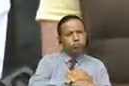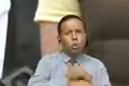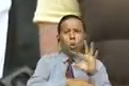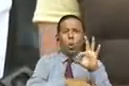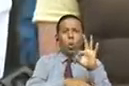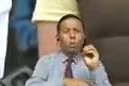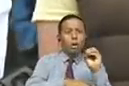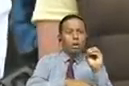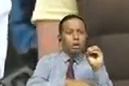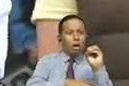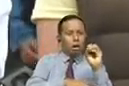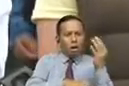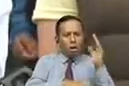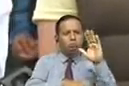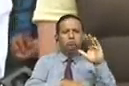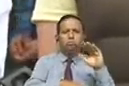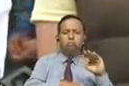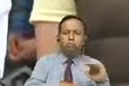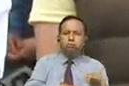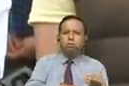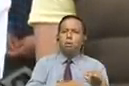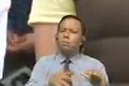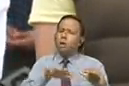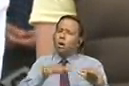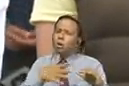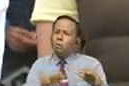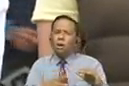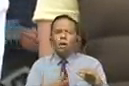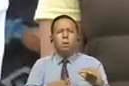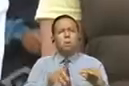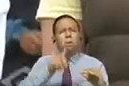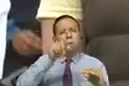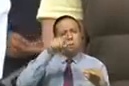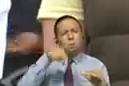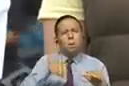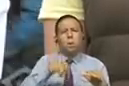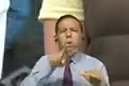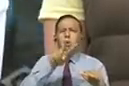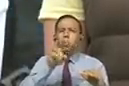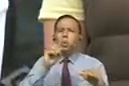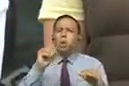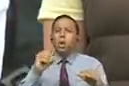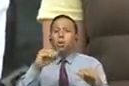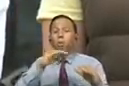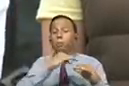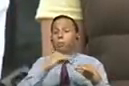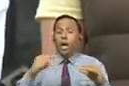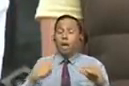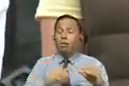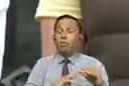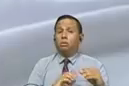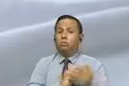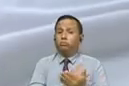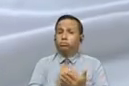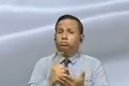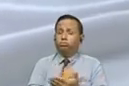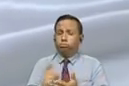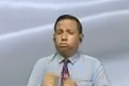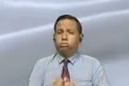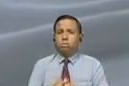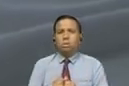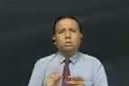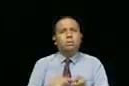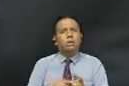162, aproximadamente se ha disminuido algo así como 1.200 pacientes menos por semana. Una